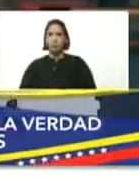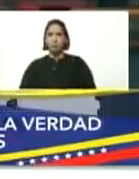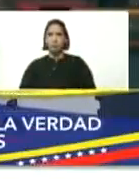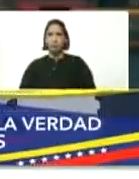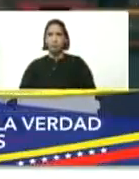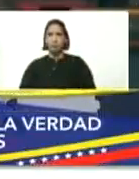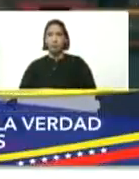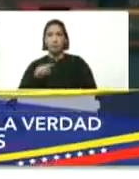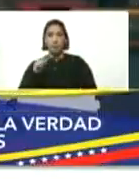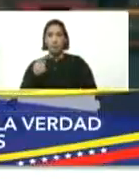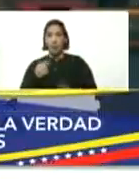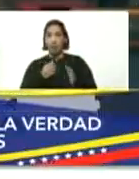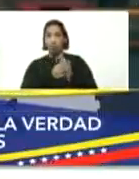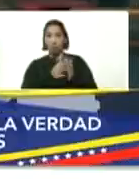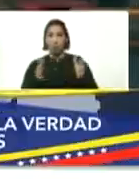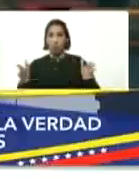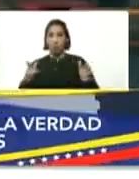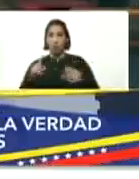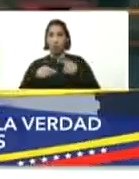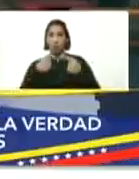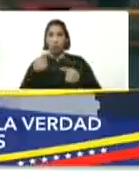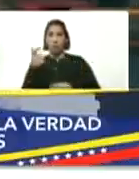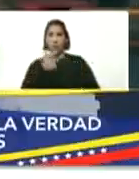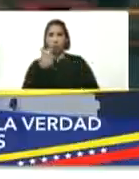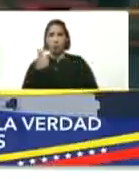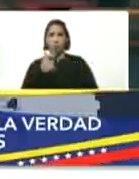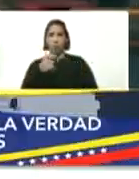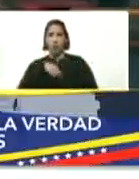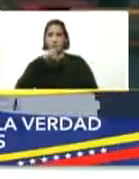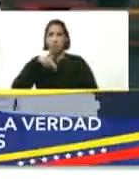La primera temporada, y después la podrá buscar en Netflix.